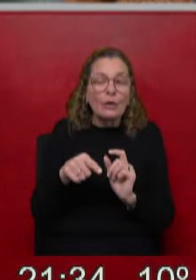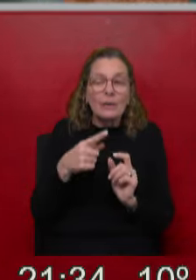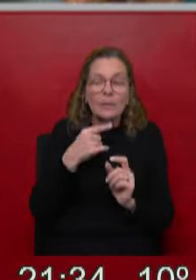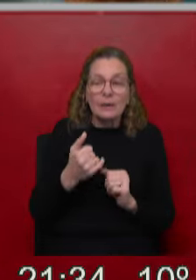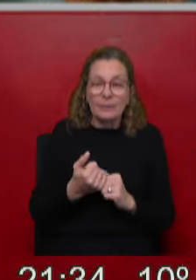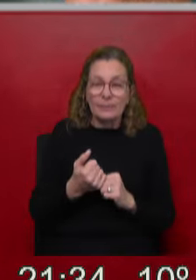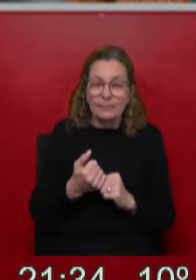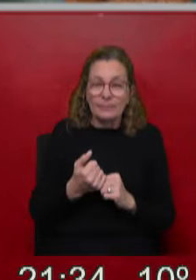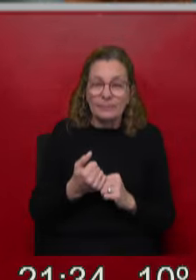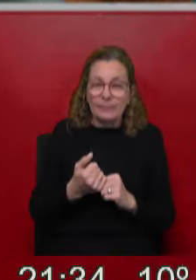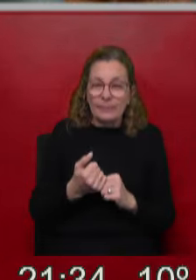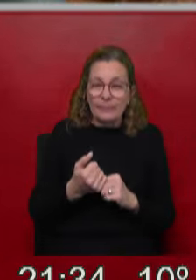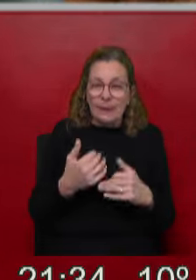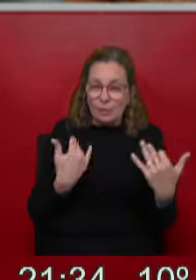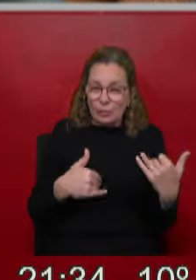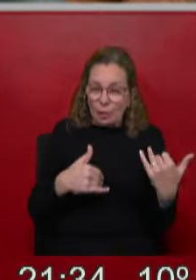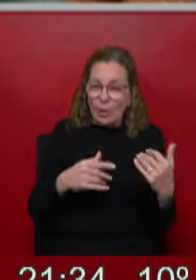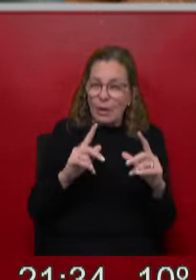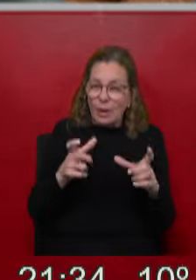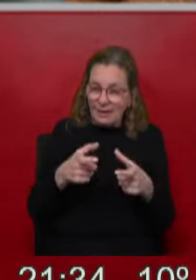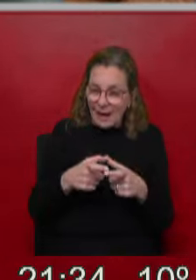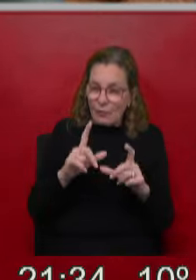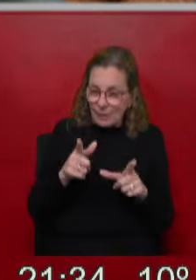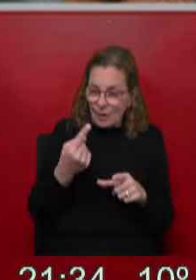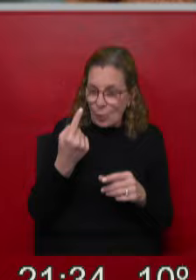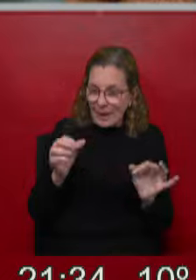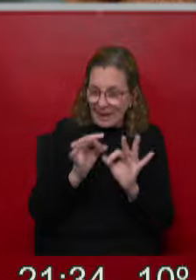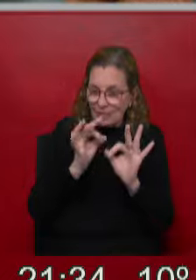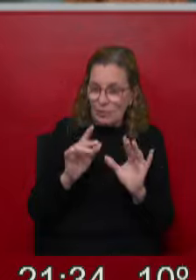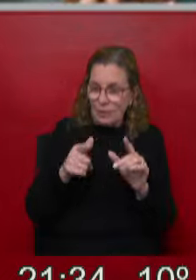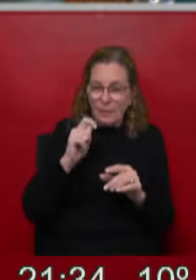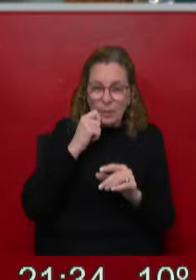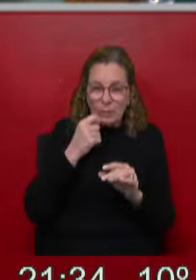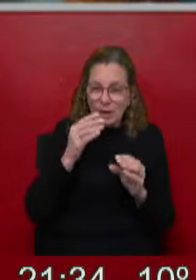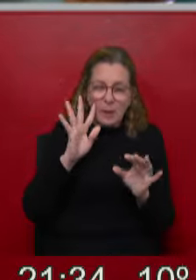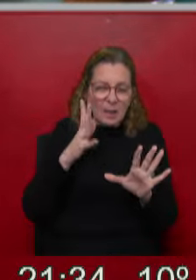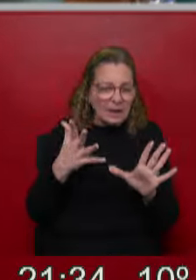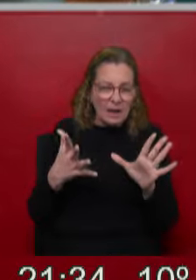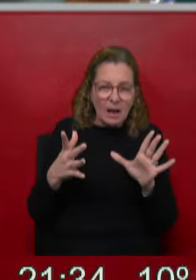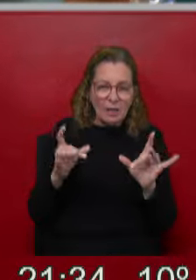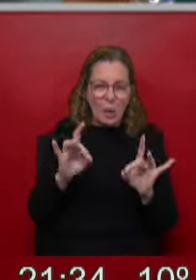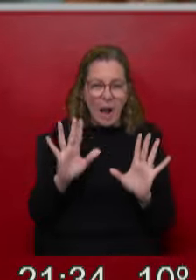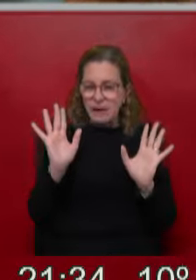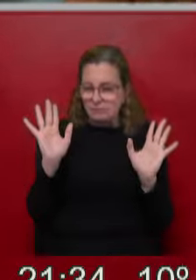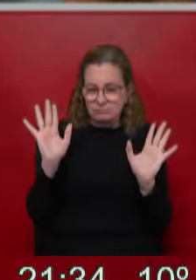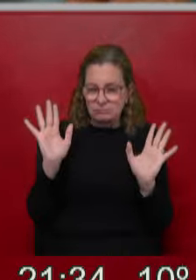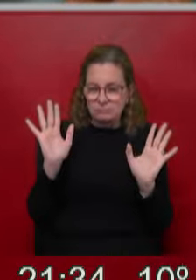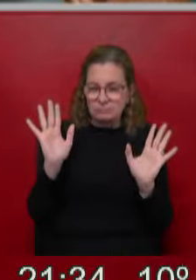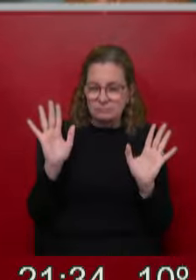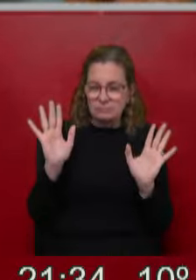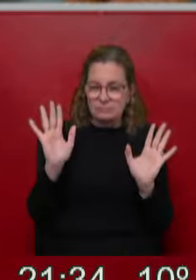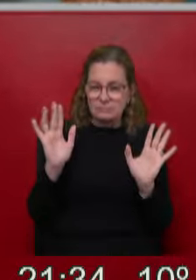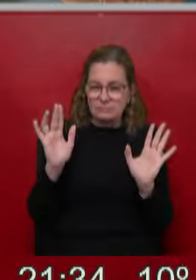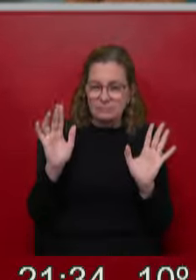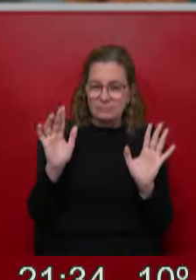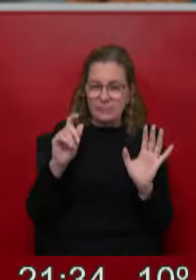más cuidado. Cuando grabo también, cuando hago una canción y todo, me gusta eso, de que parezca, pues esto lo puede hacer cualquiera. Me